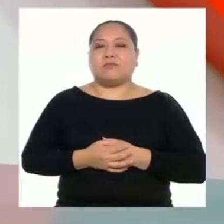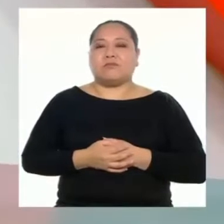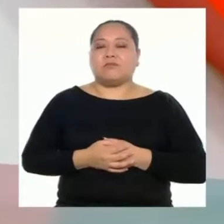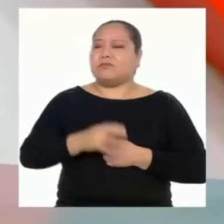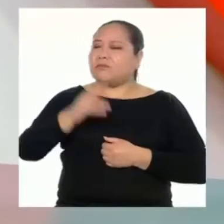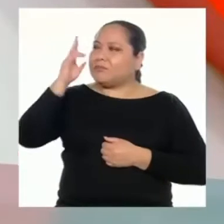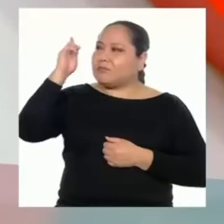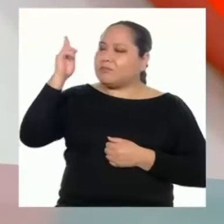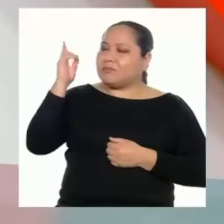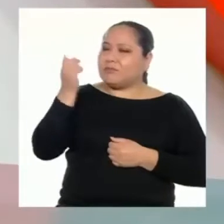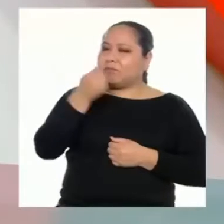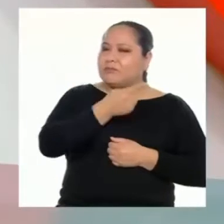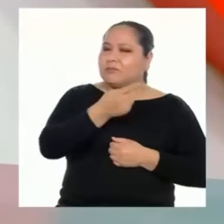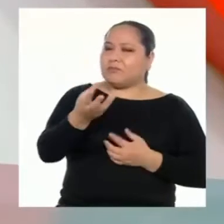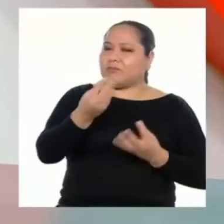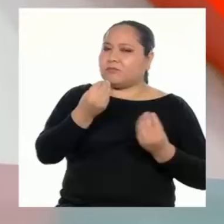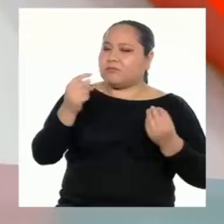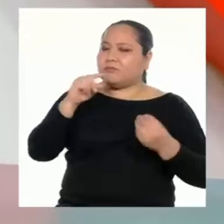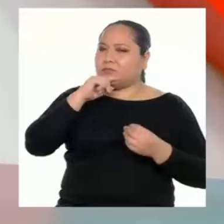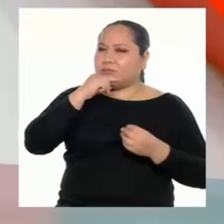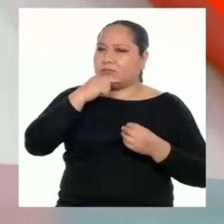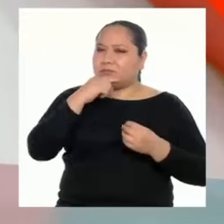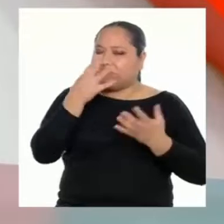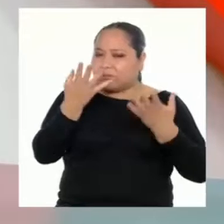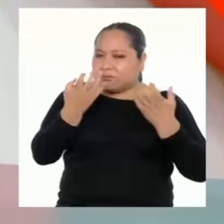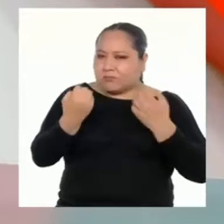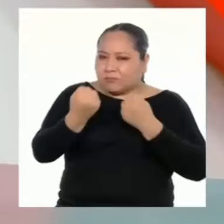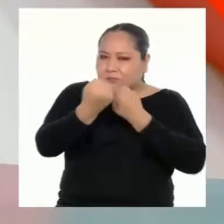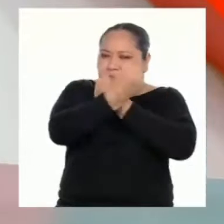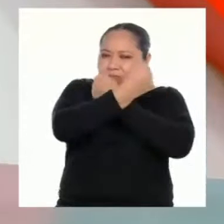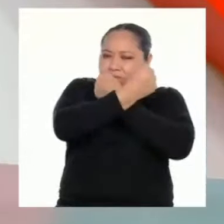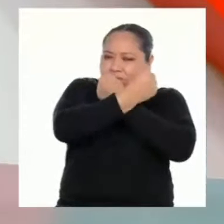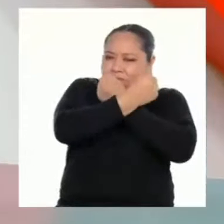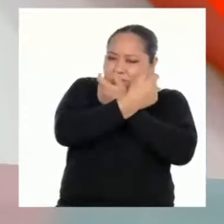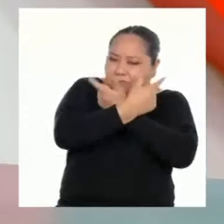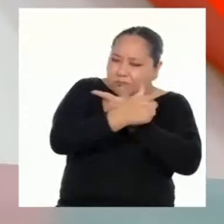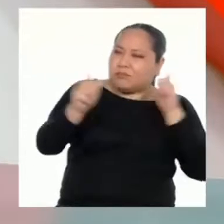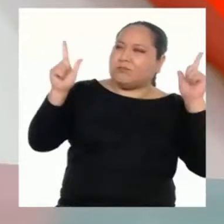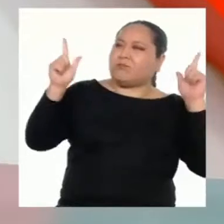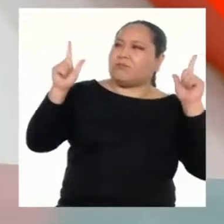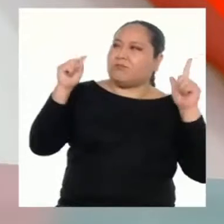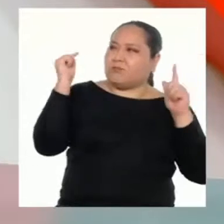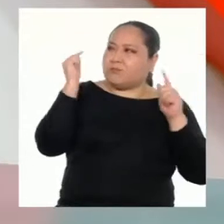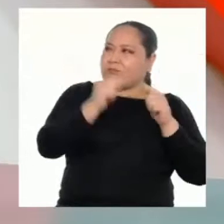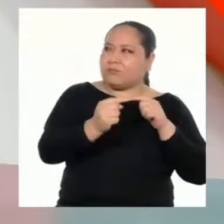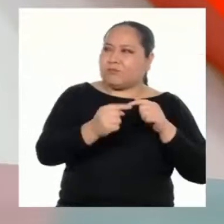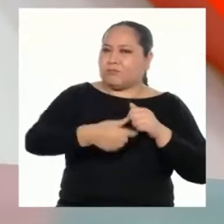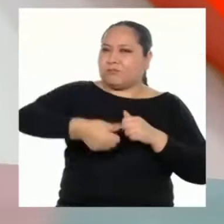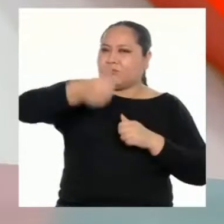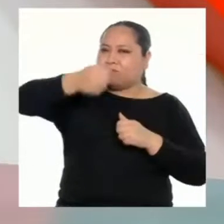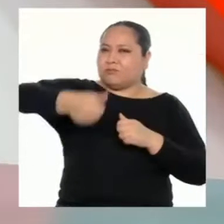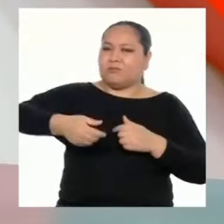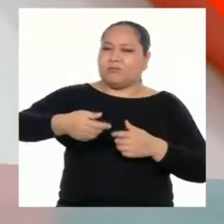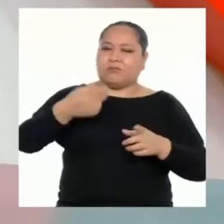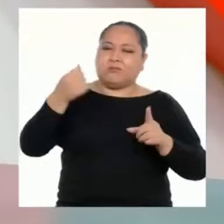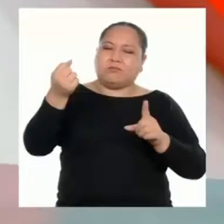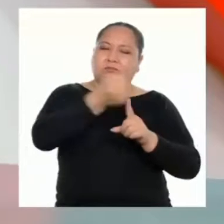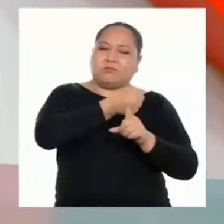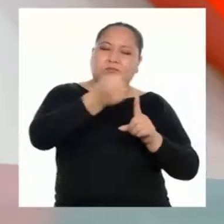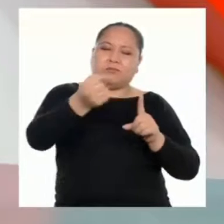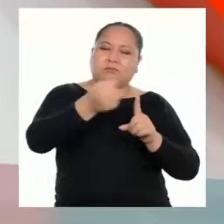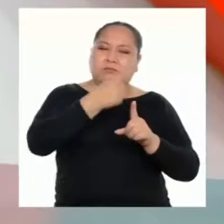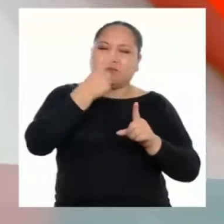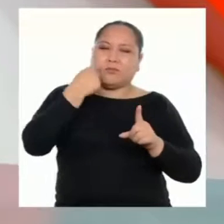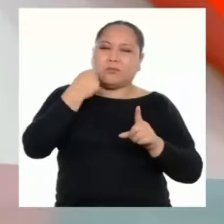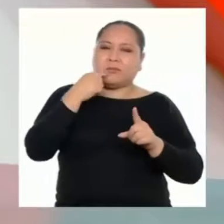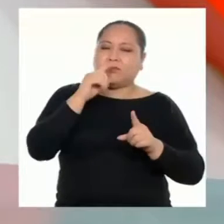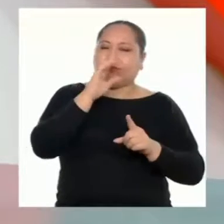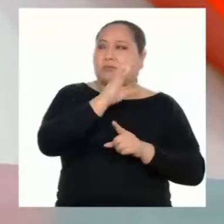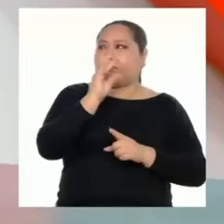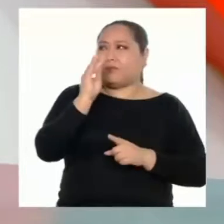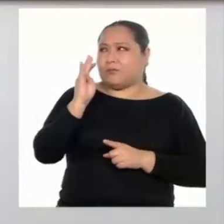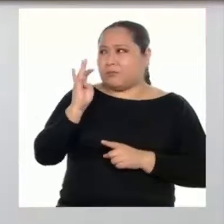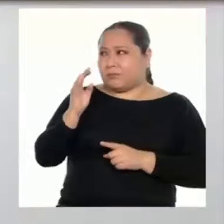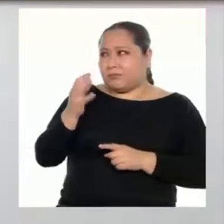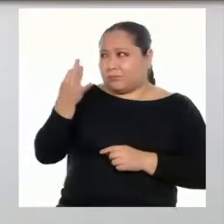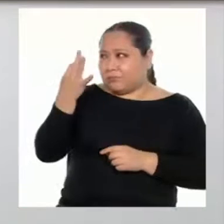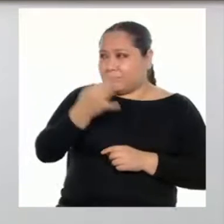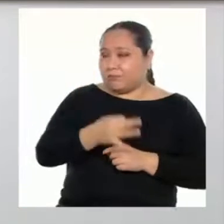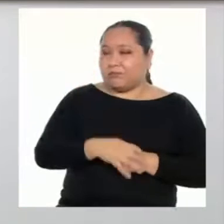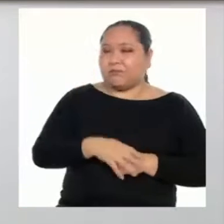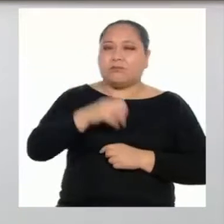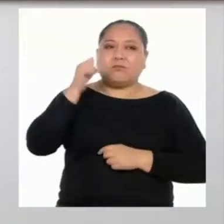Profesora, muchas de estas mujeres deseaban liberarse de la autoridad y hasta el maltrato de los hombres como sus parejas,